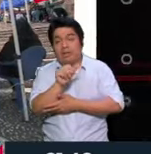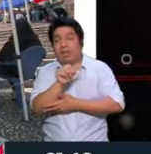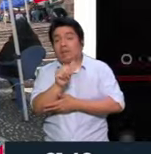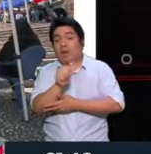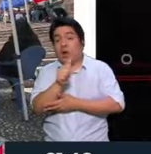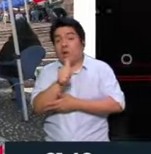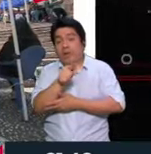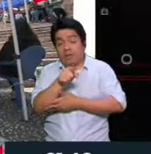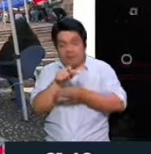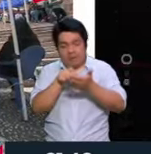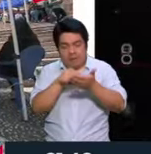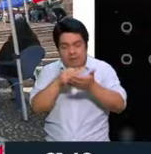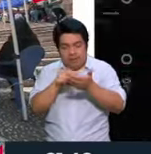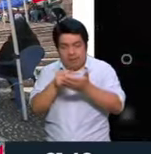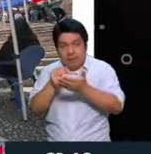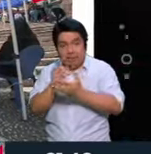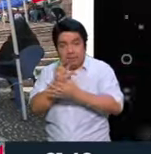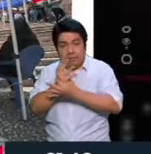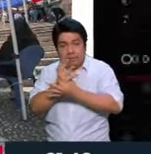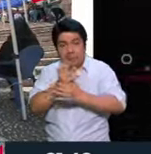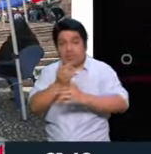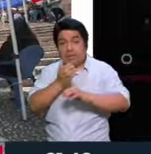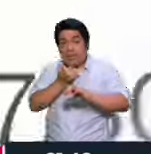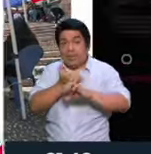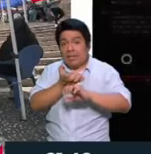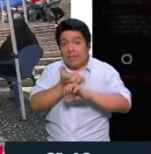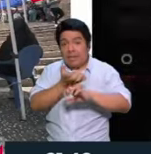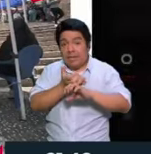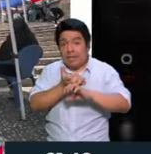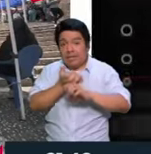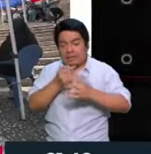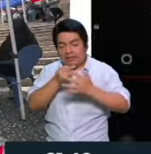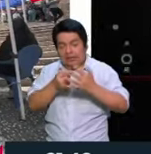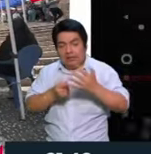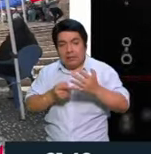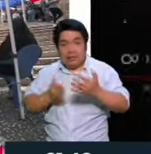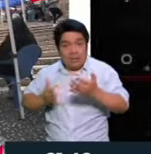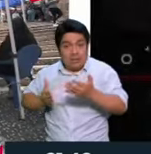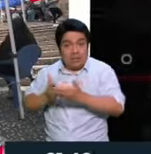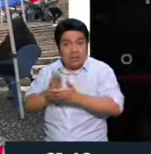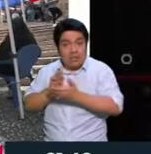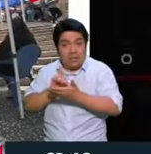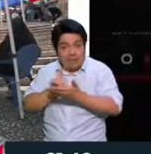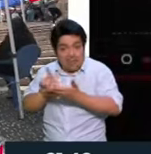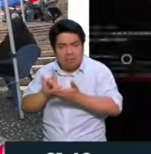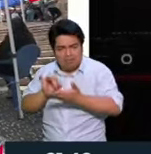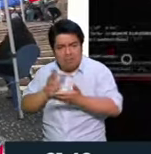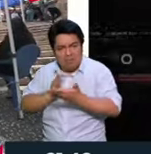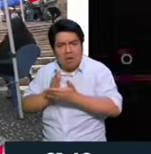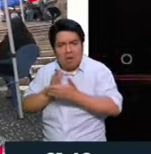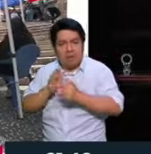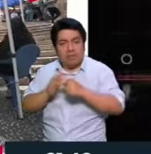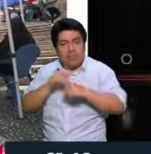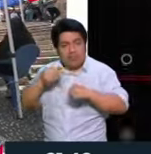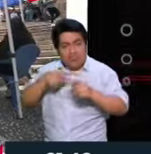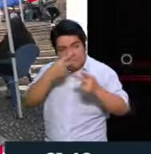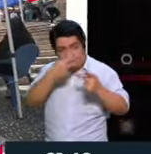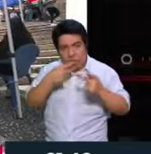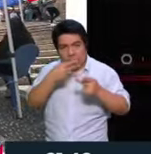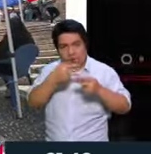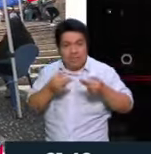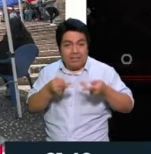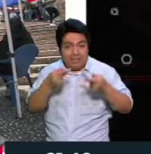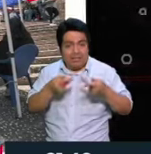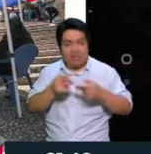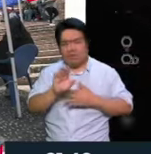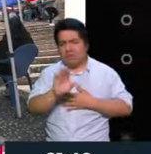su consejo editorial, afirma que Estados Unidos tenía todo el derecho a intervenir por la relación comercial entre ambos países.